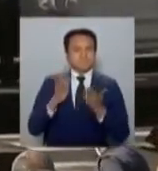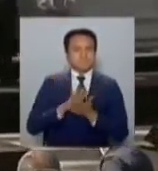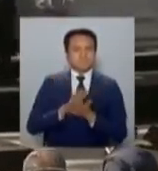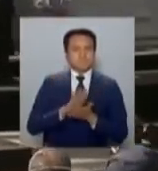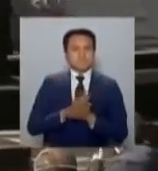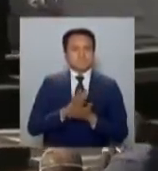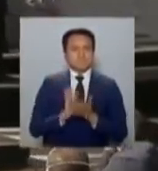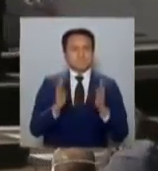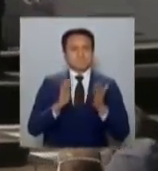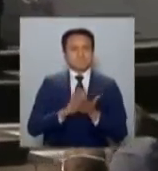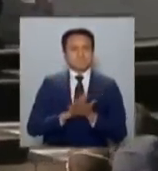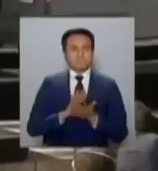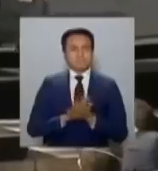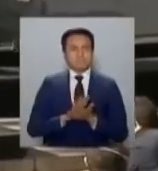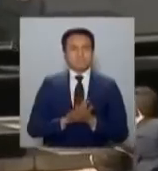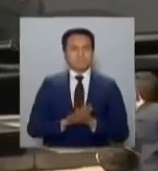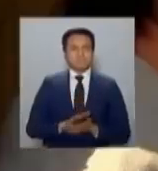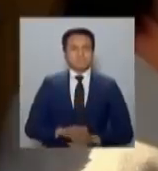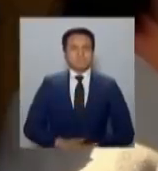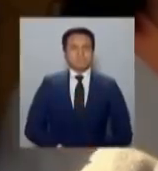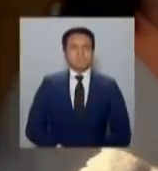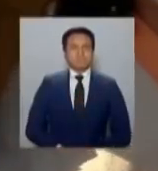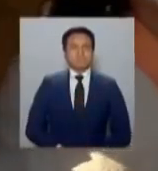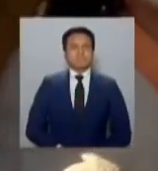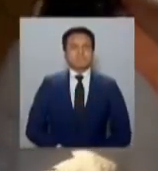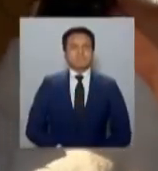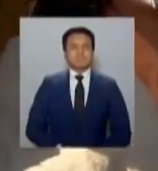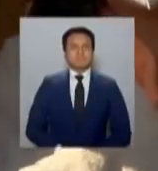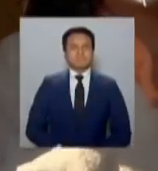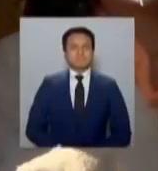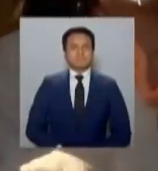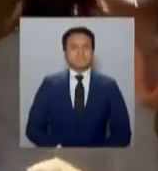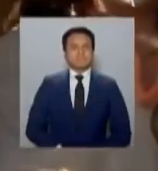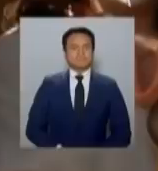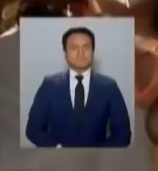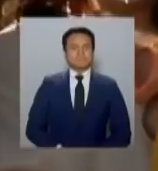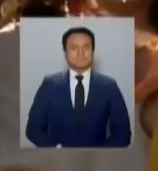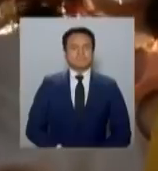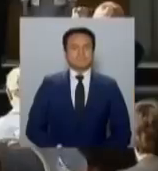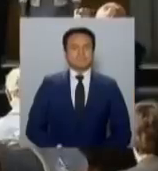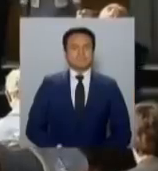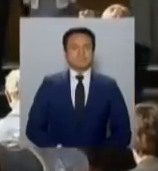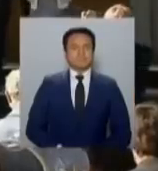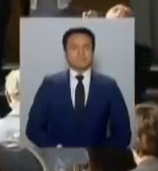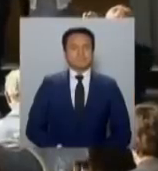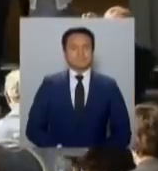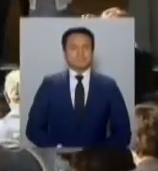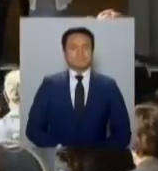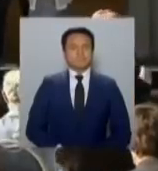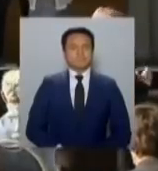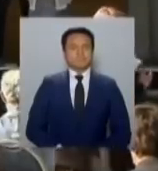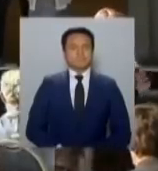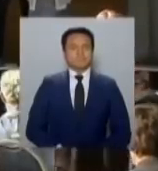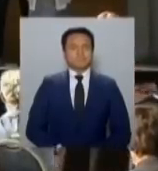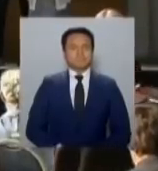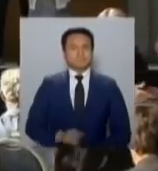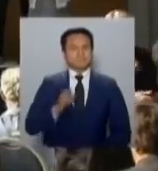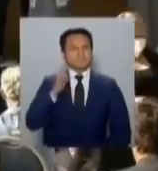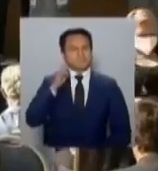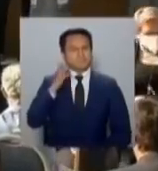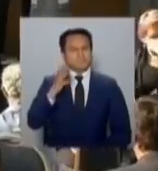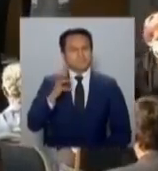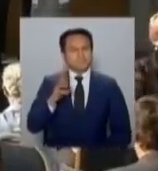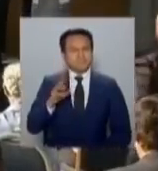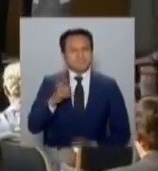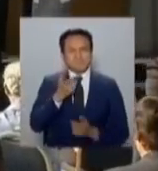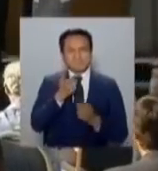ahora se tiene que cubrir, se decía no se van a hacer más retiros, no se van a impulsar más retiros de fondos de pensiones porque ese dinero tiene otro objetivo y se volvió